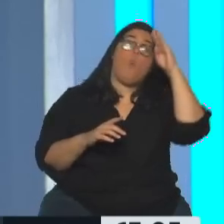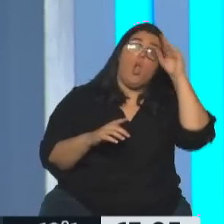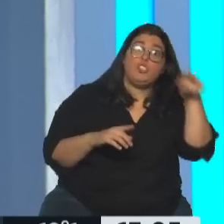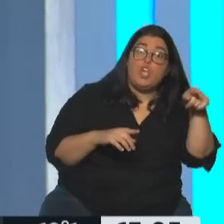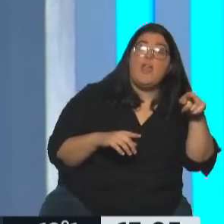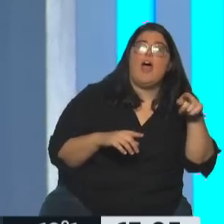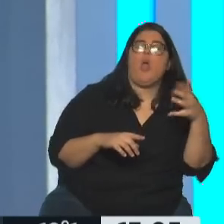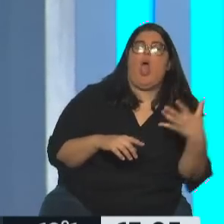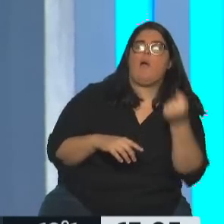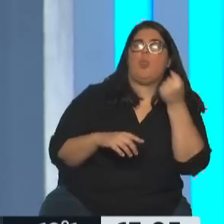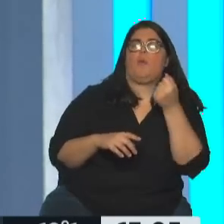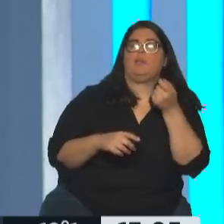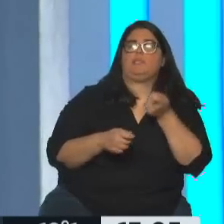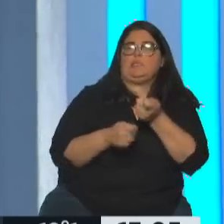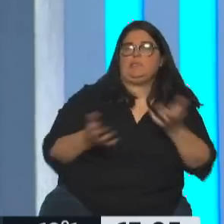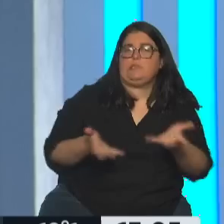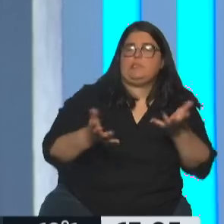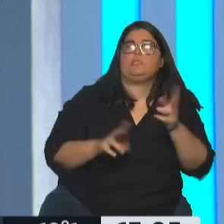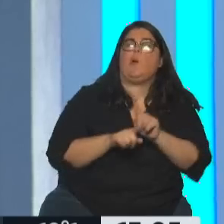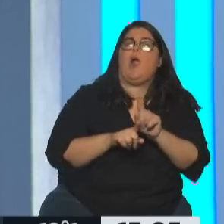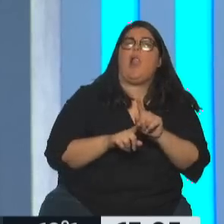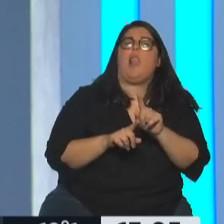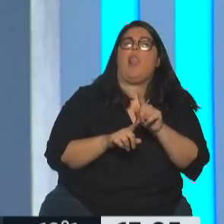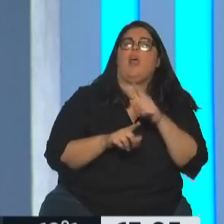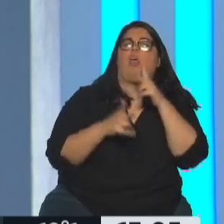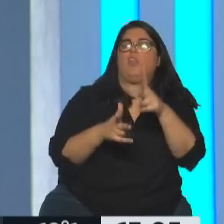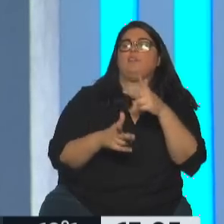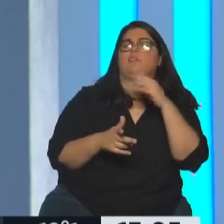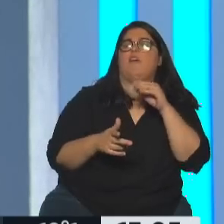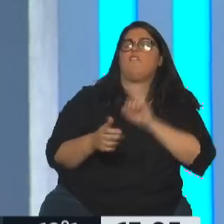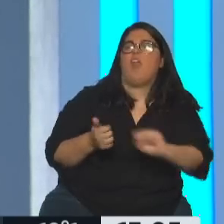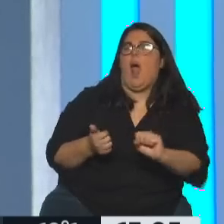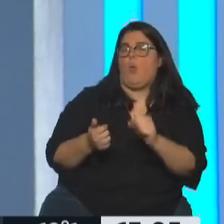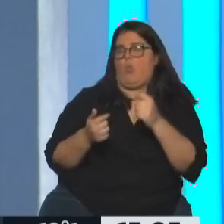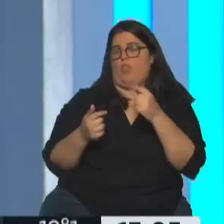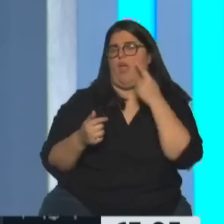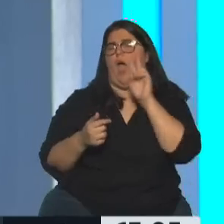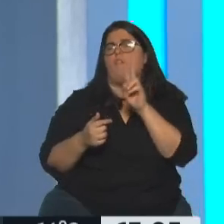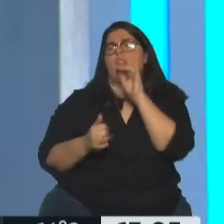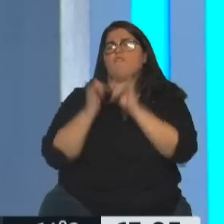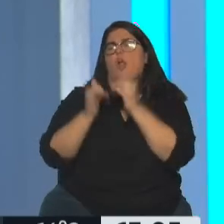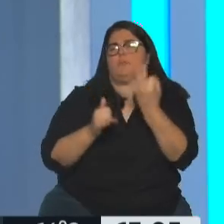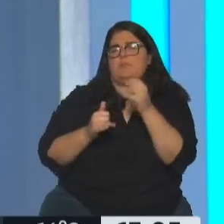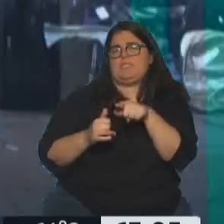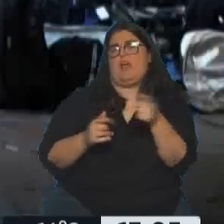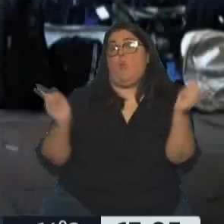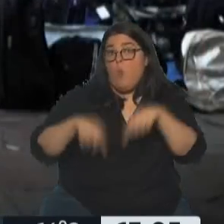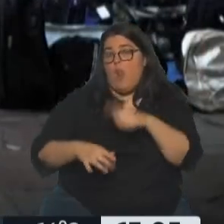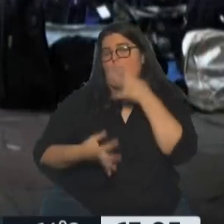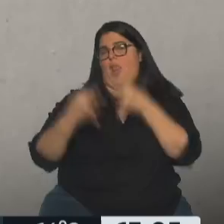Bolsonaro, continúa agitando la posibilidad de un fraude. Informe especial y ya analizamos la situación en Brasil.